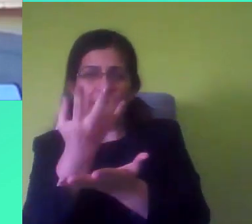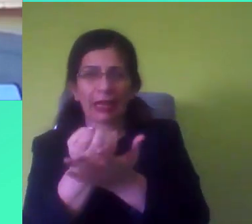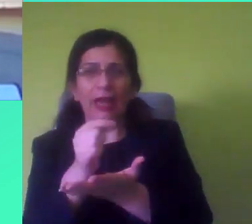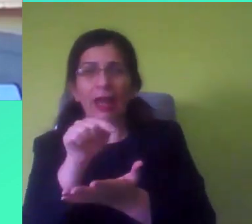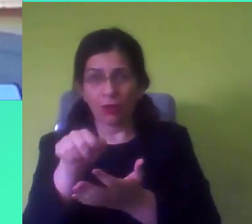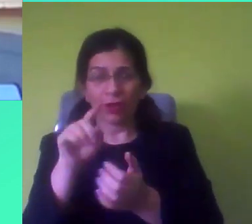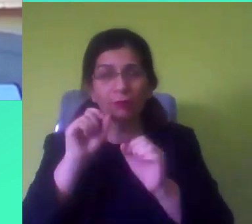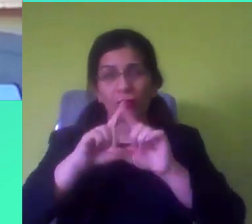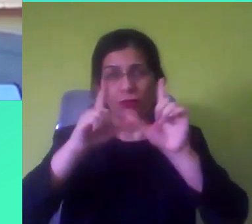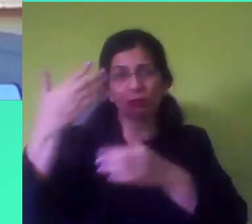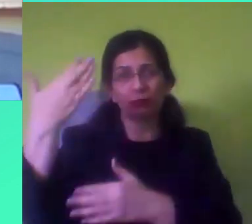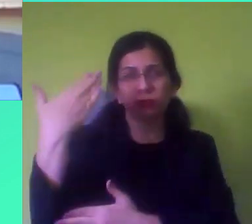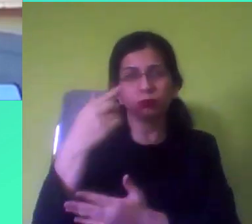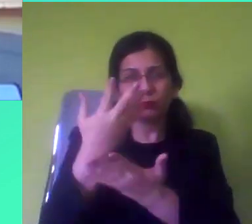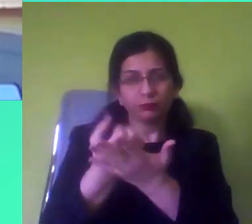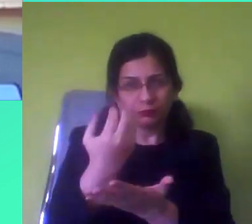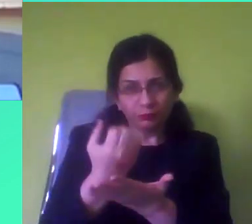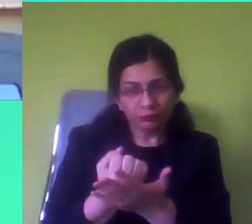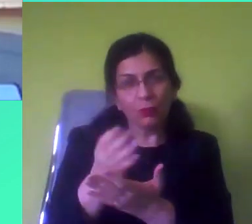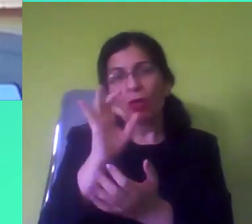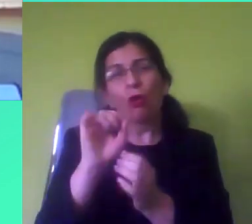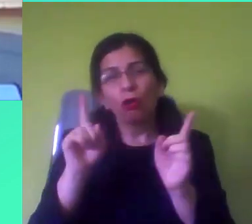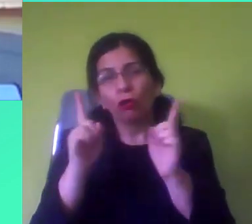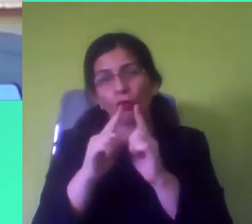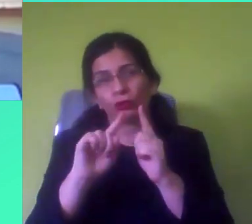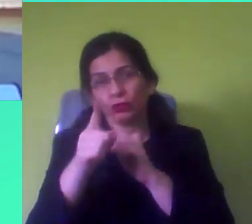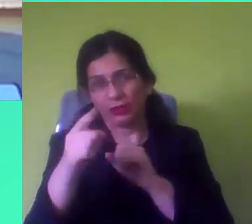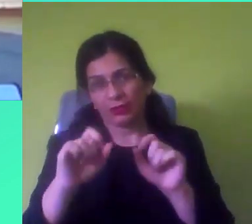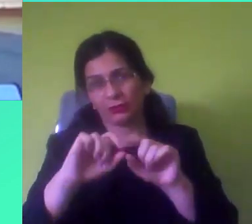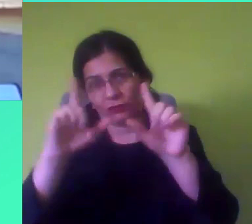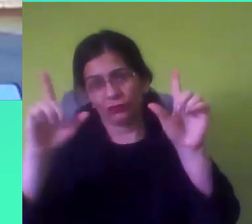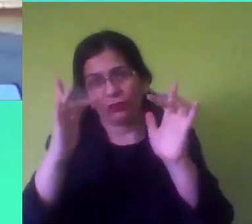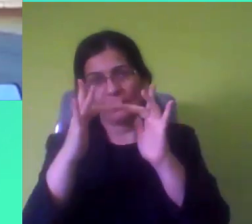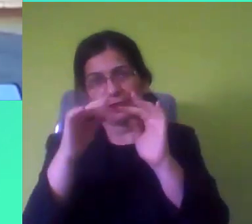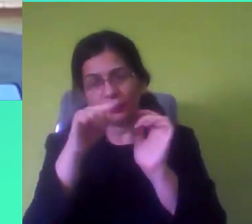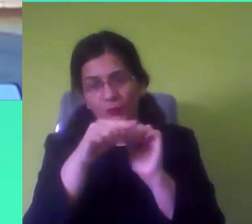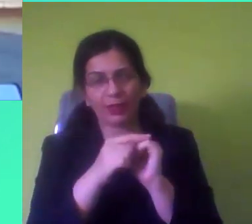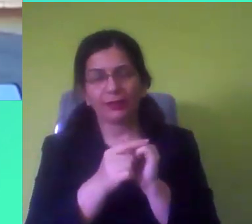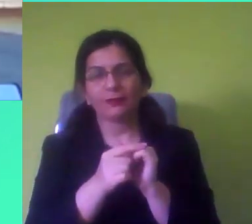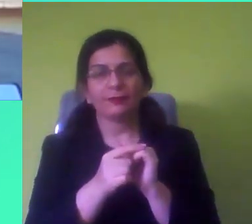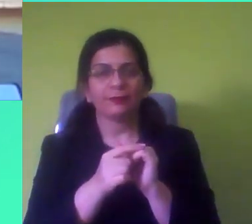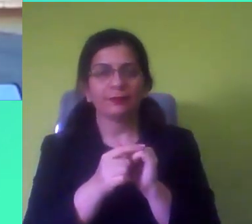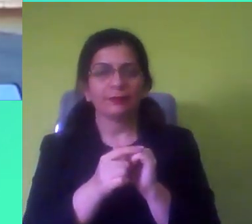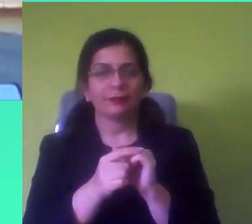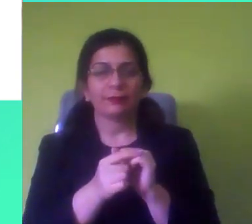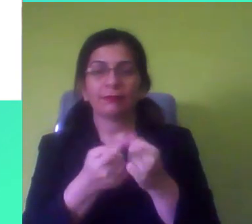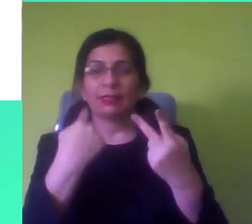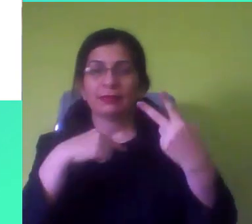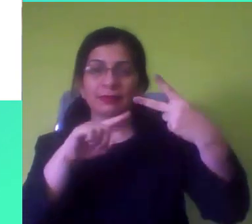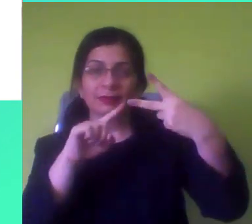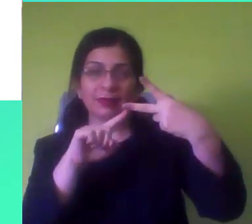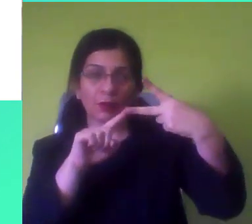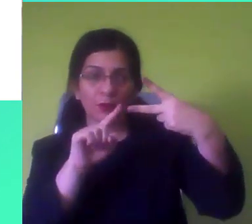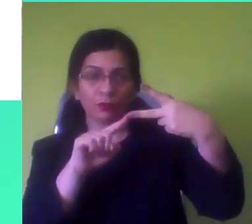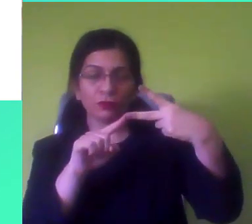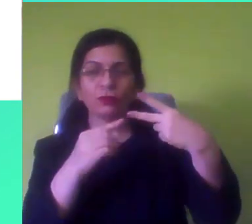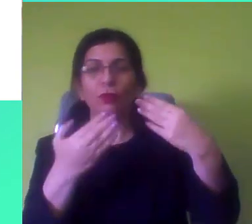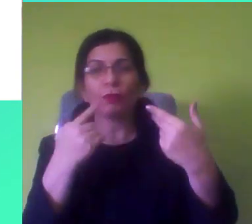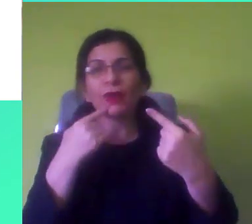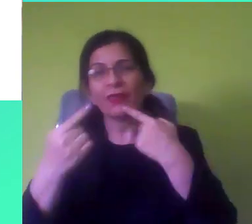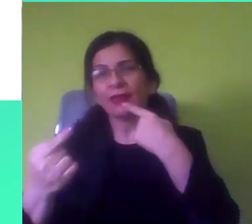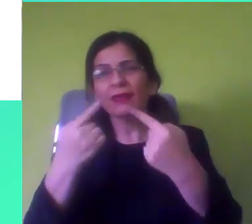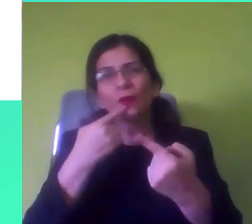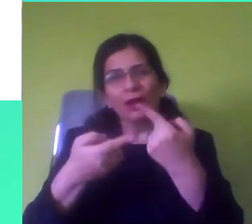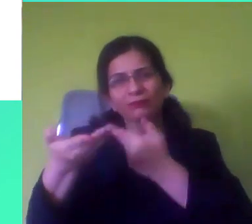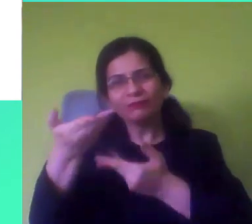esta capacitación. Y en el de abajo, es un poco más interactivo, que